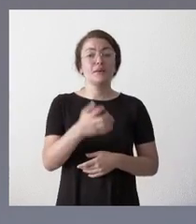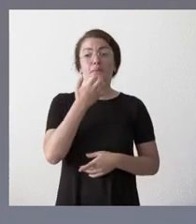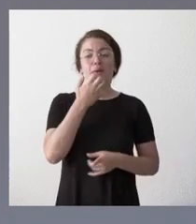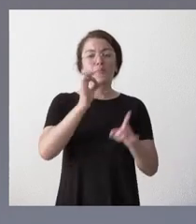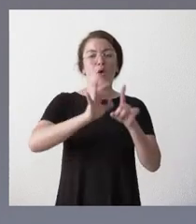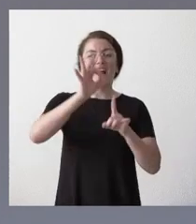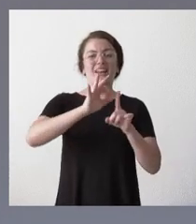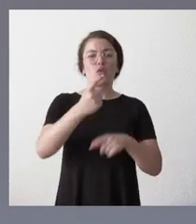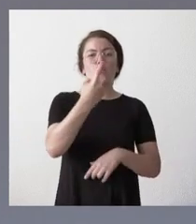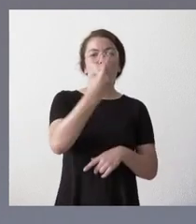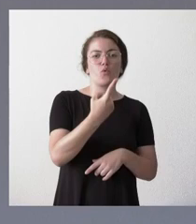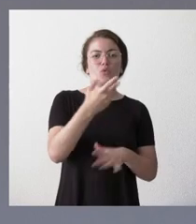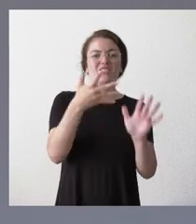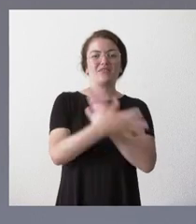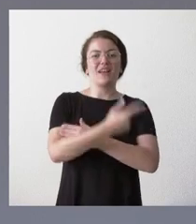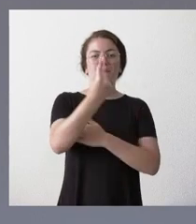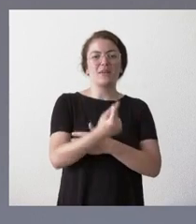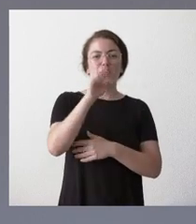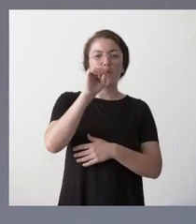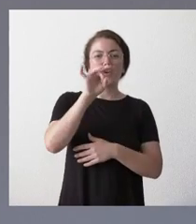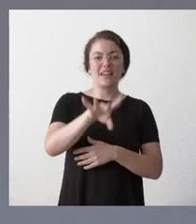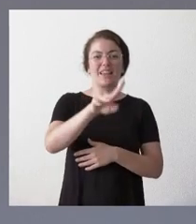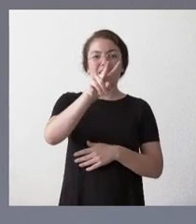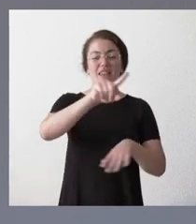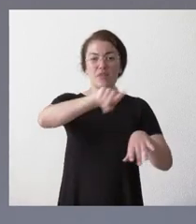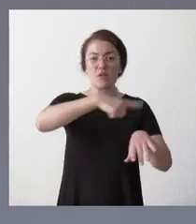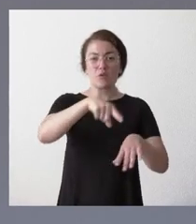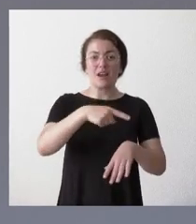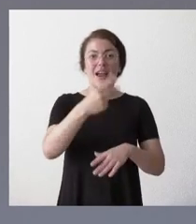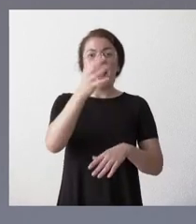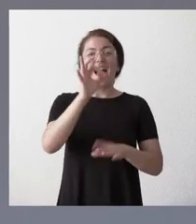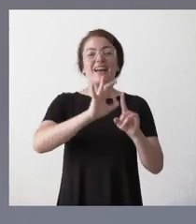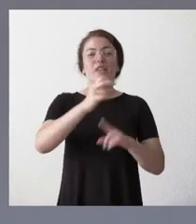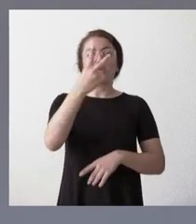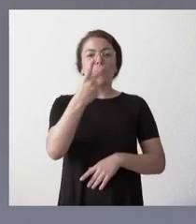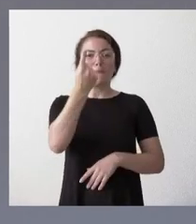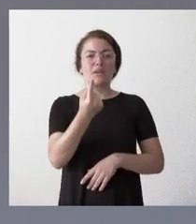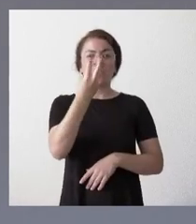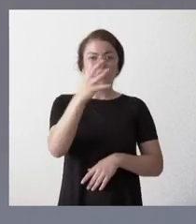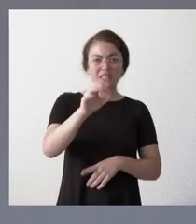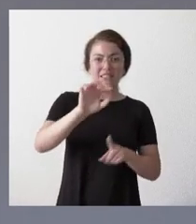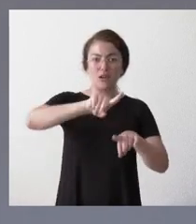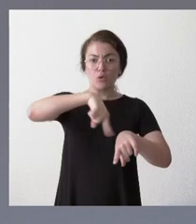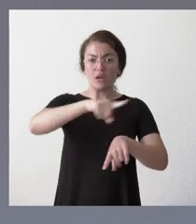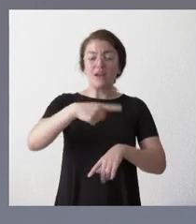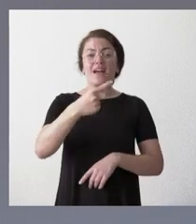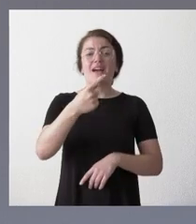hablamos de un mínimo de 15 horas, en el grado 2 de un mínimo de 30 y en el grado 3 de un mínimo de